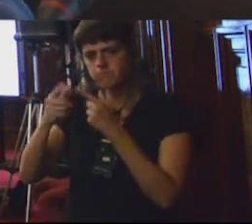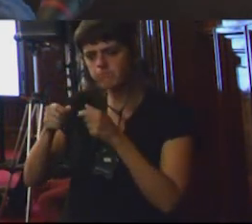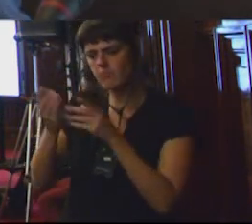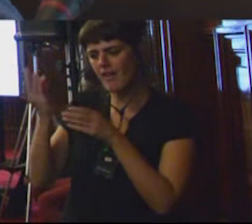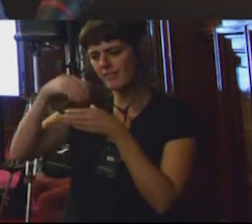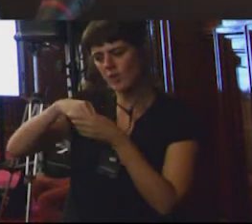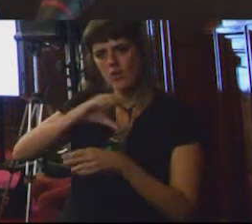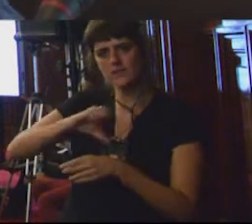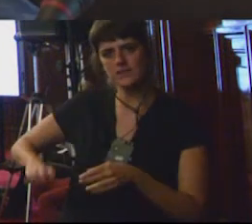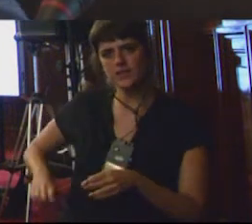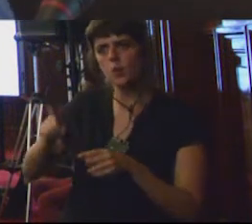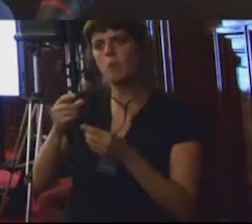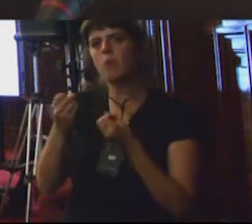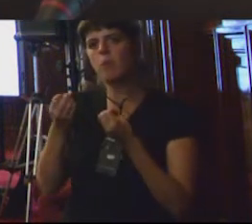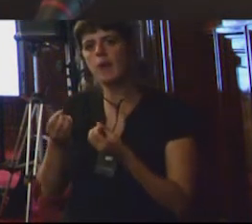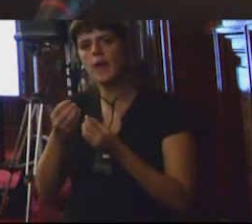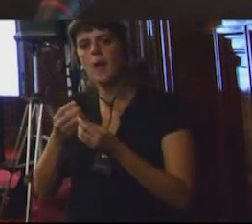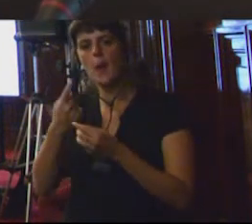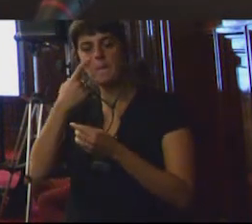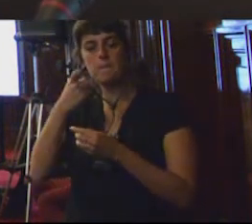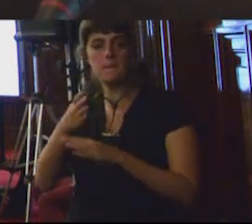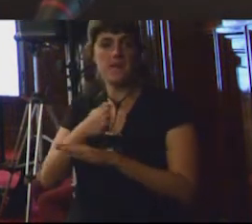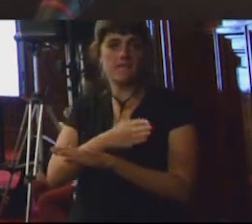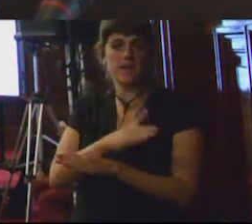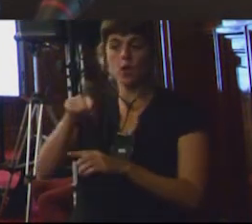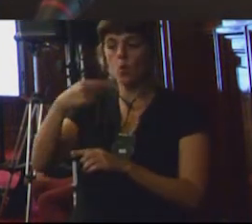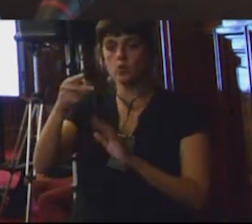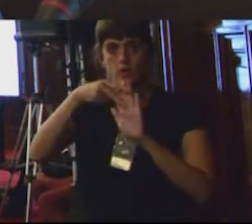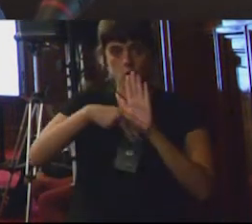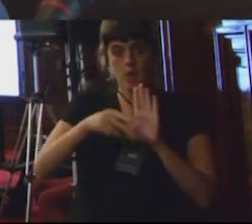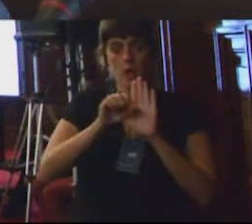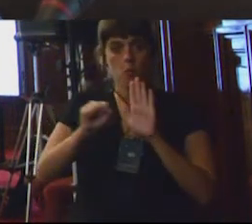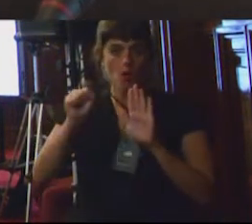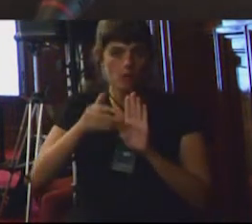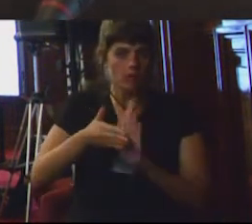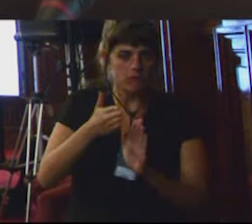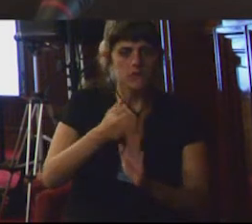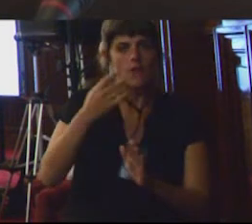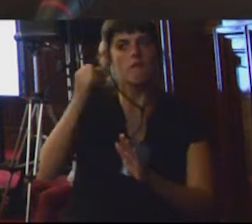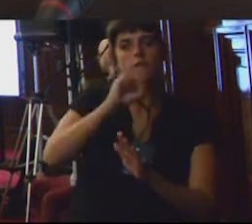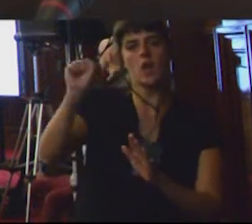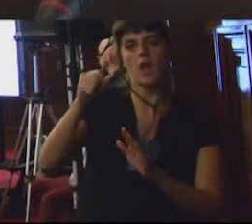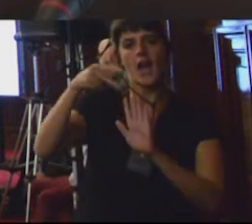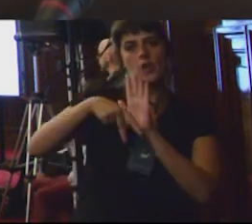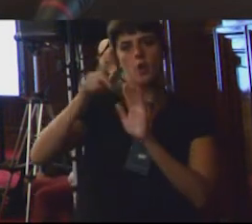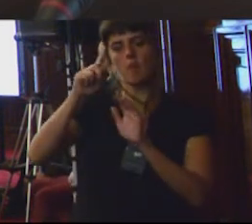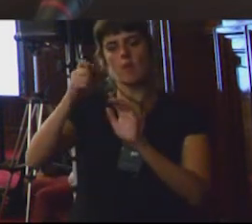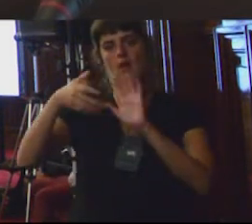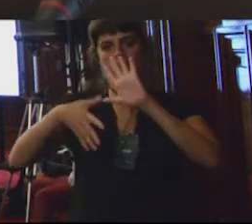otras normas que podrían violar la norma interamericana sean